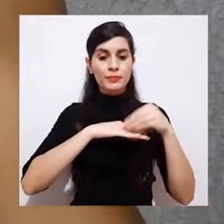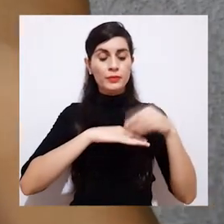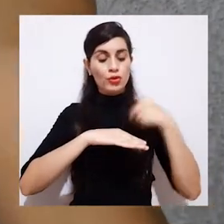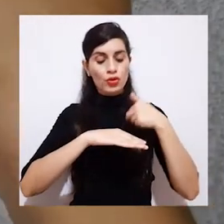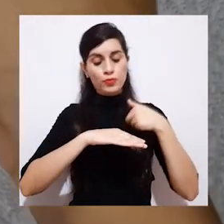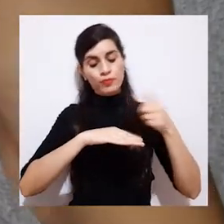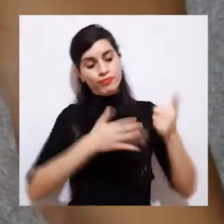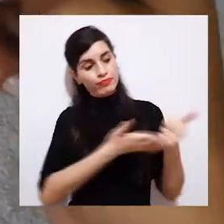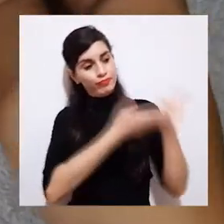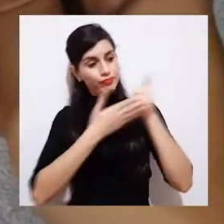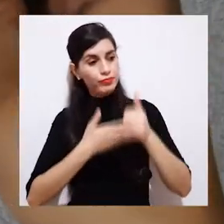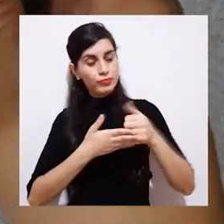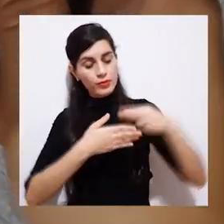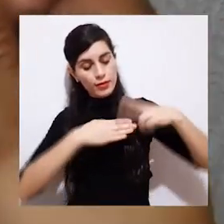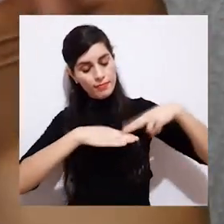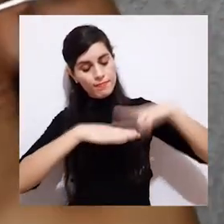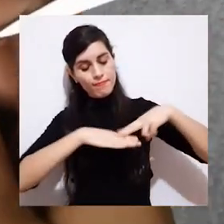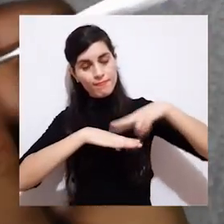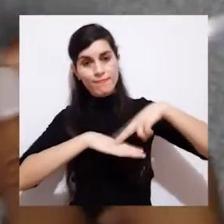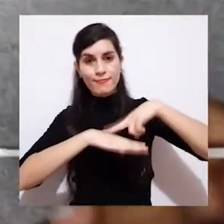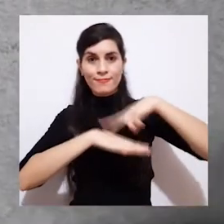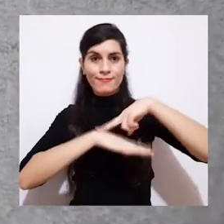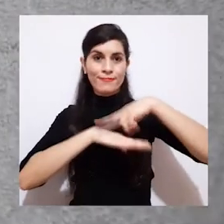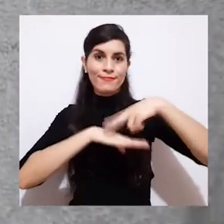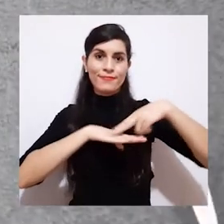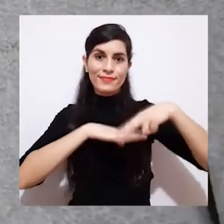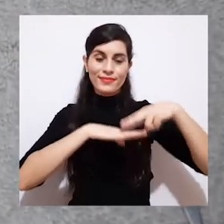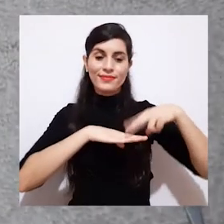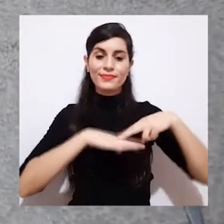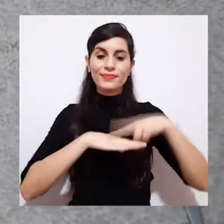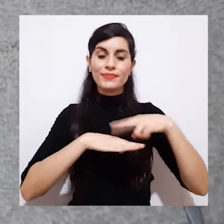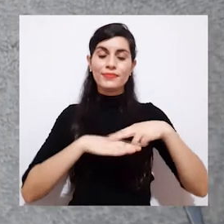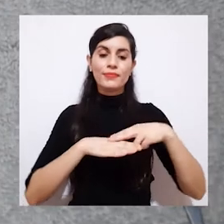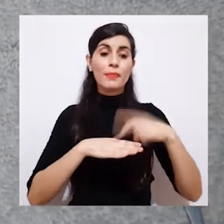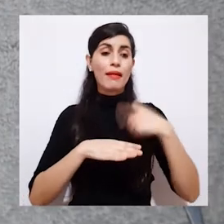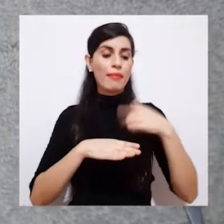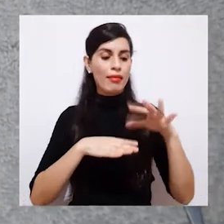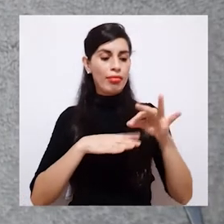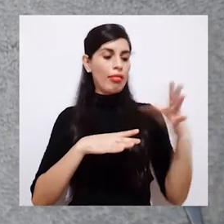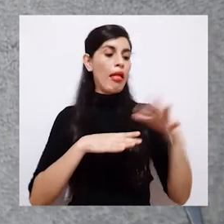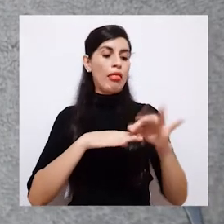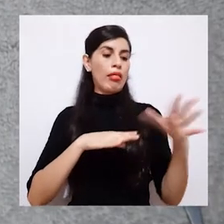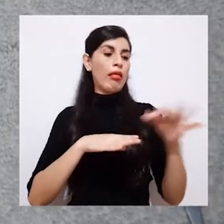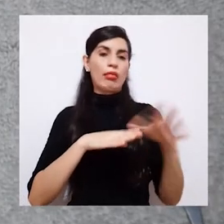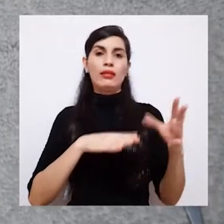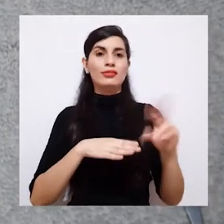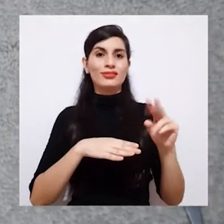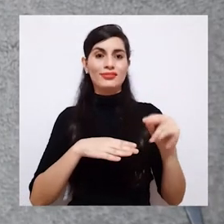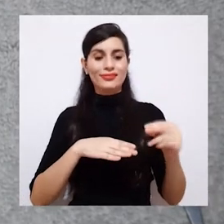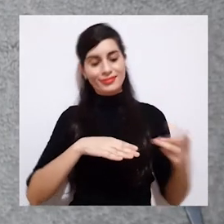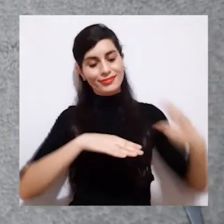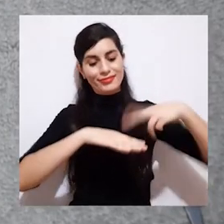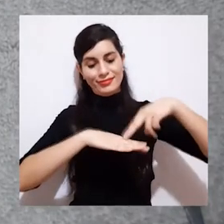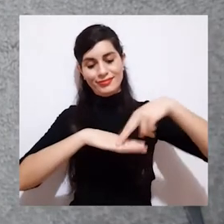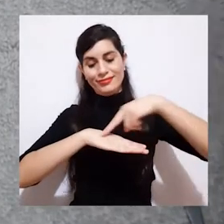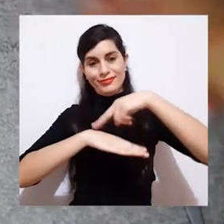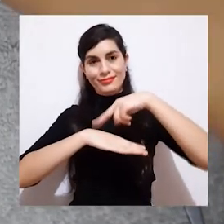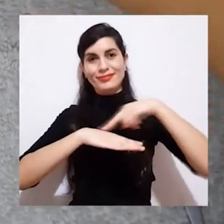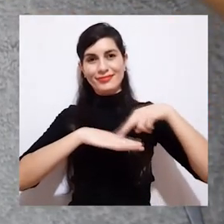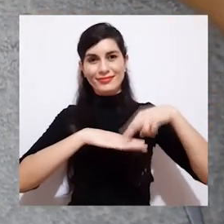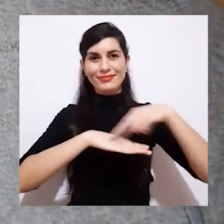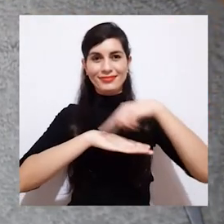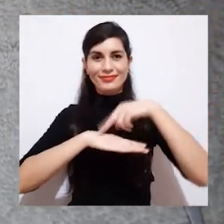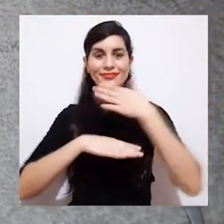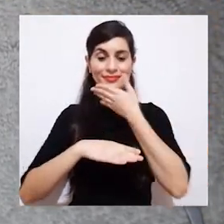una espátula para que esto no se me pegue en las manos. Y voy a seguir así hasta cubrir toda la mano, porque posterior a